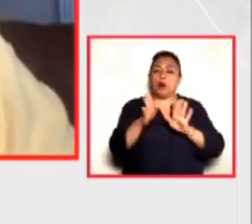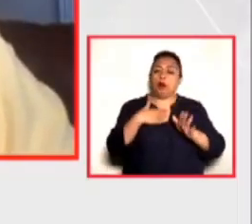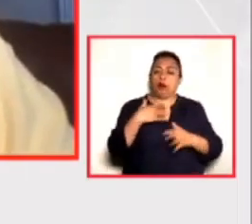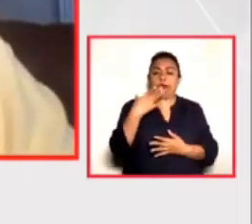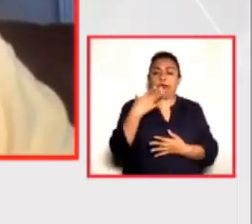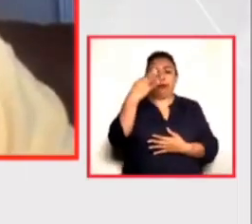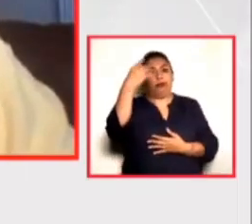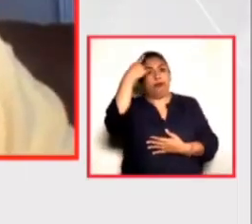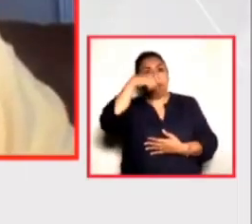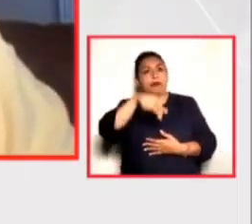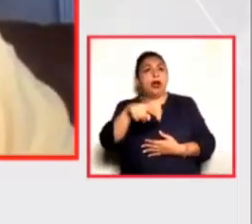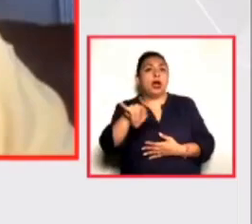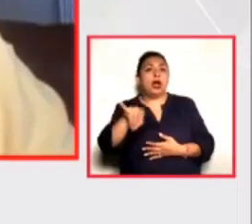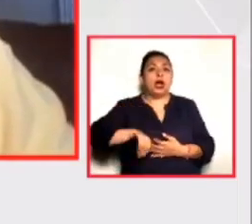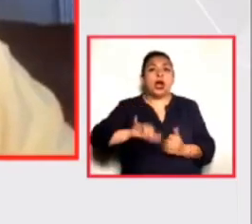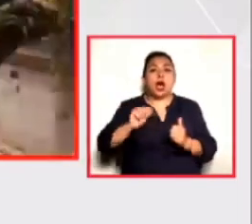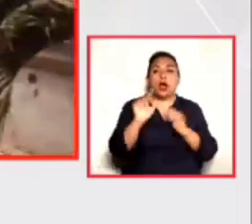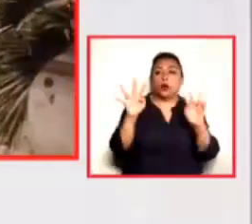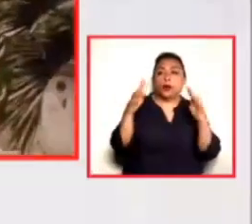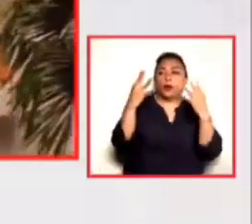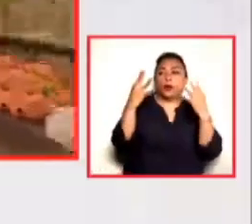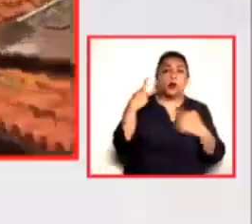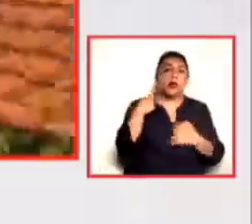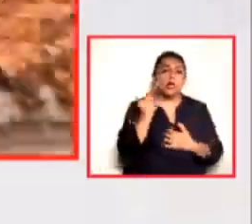un interés político o económico.